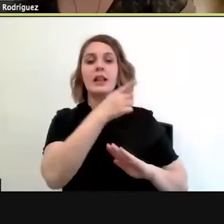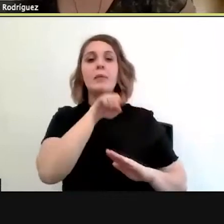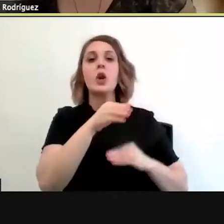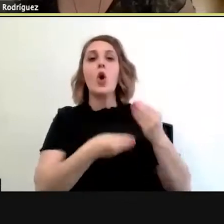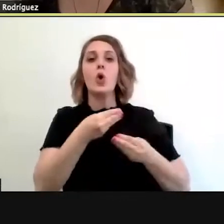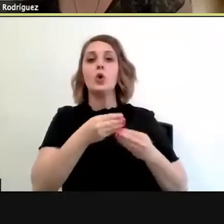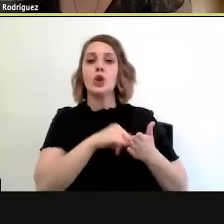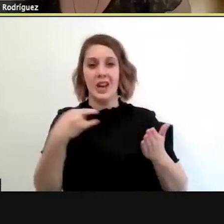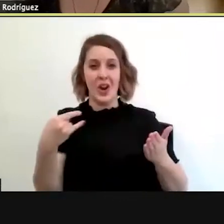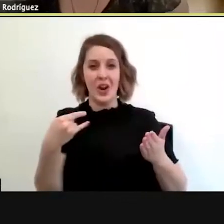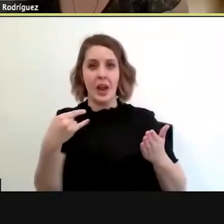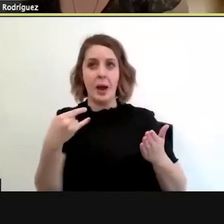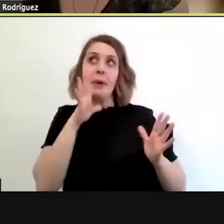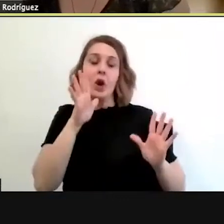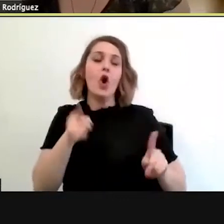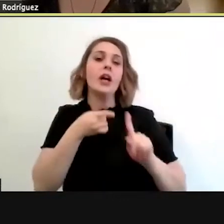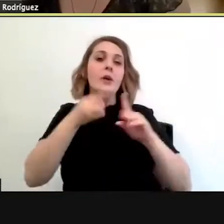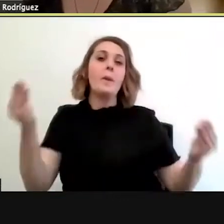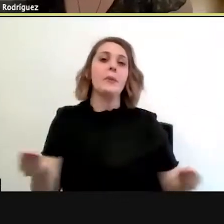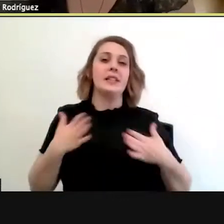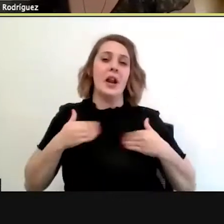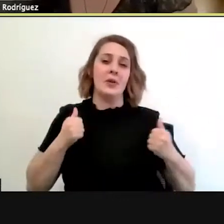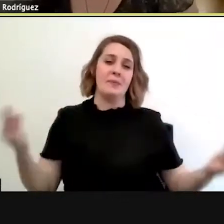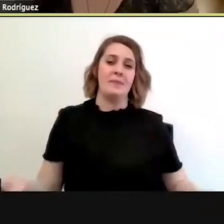de tecnología para mejorar la salud.